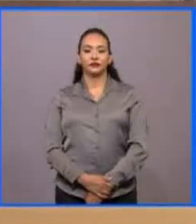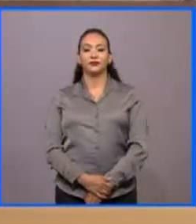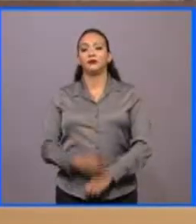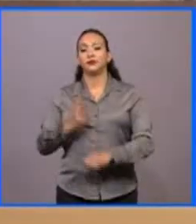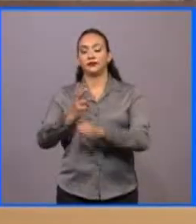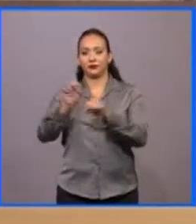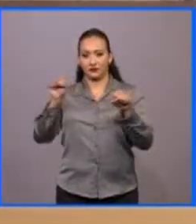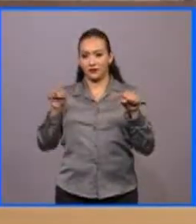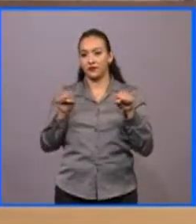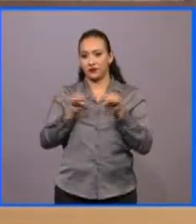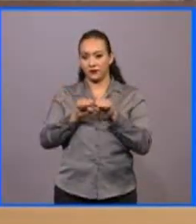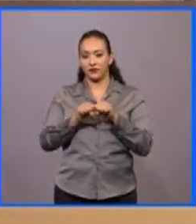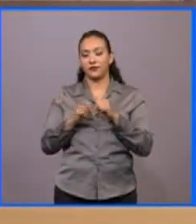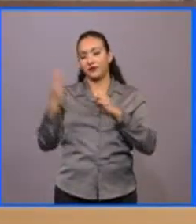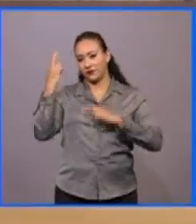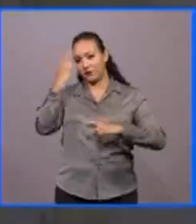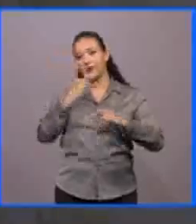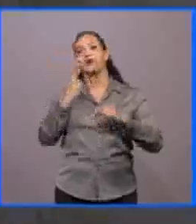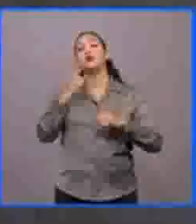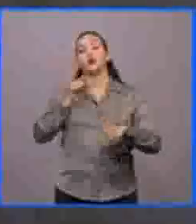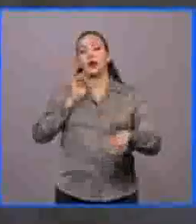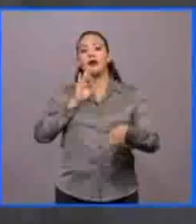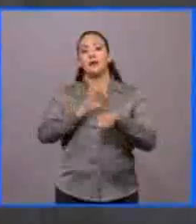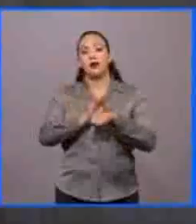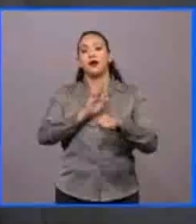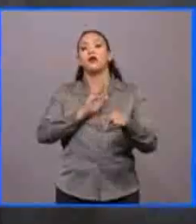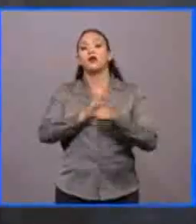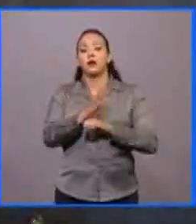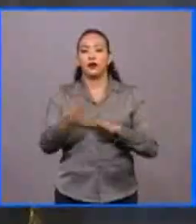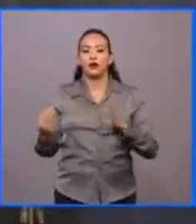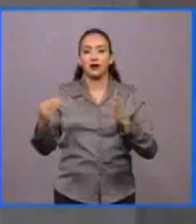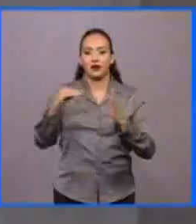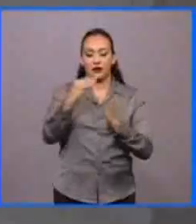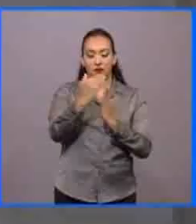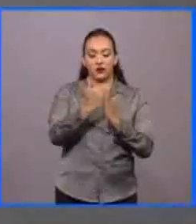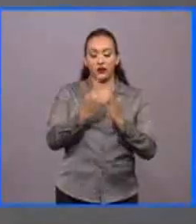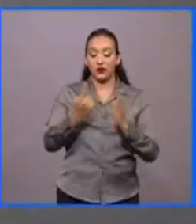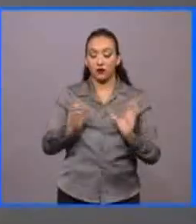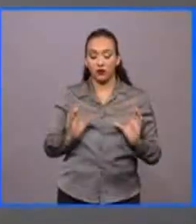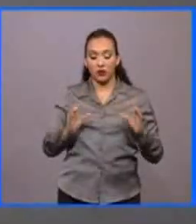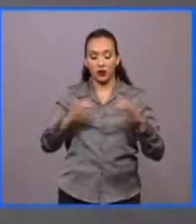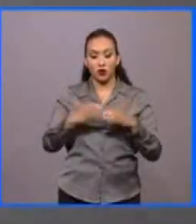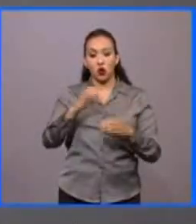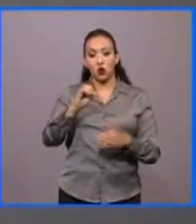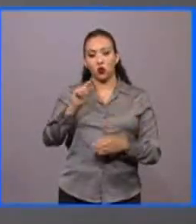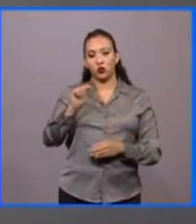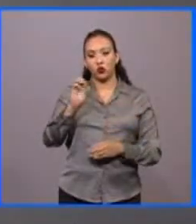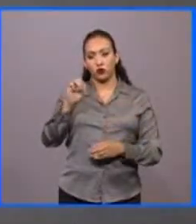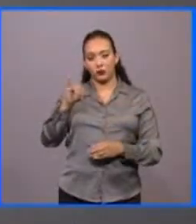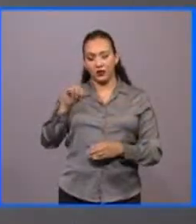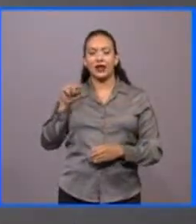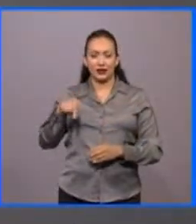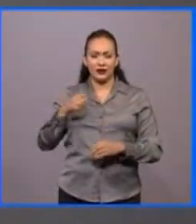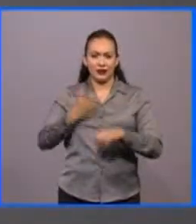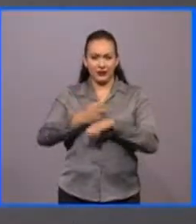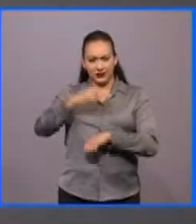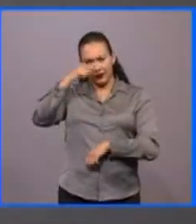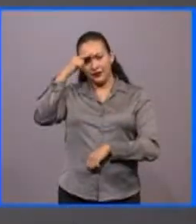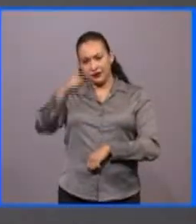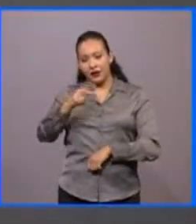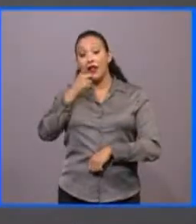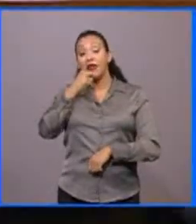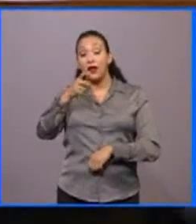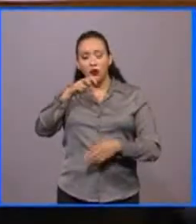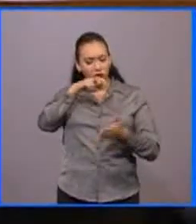La segunda sala de la Corte resolvió un amparo en el que integrantes de una comunidad otomí en el Estado de México reclamaron que